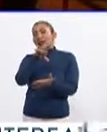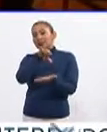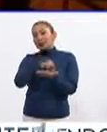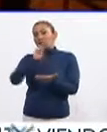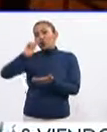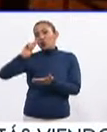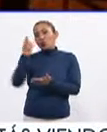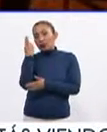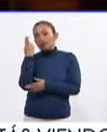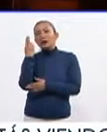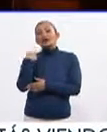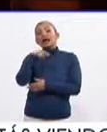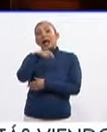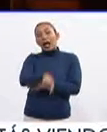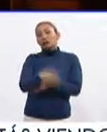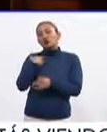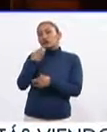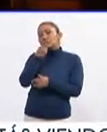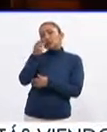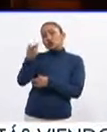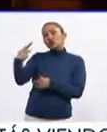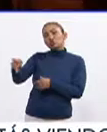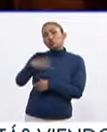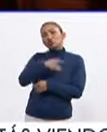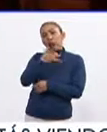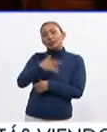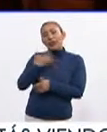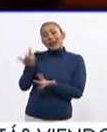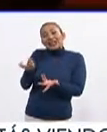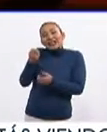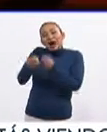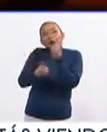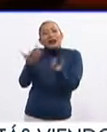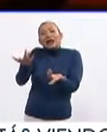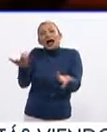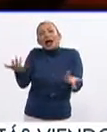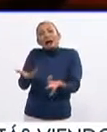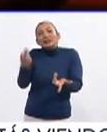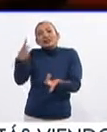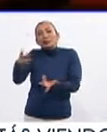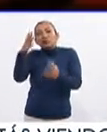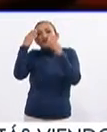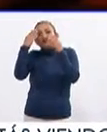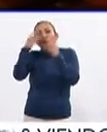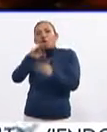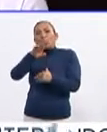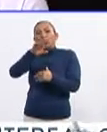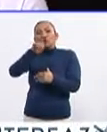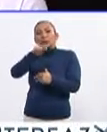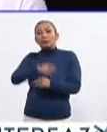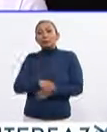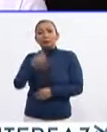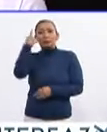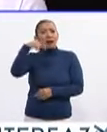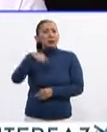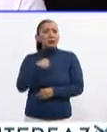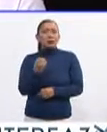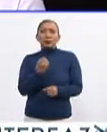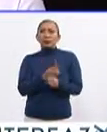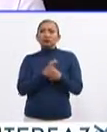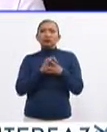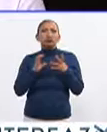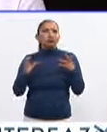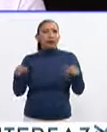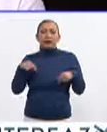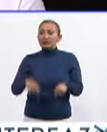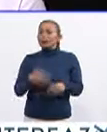Centro Universitario, quienes nos expresan su sentir al representar esta obra y de su formación en el CUT. Para mí ha sido una oportunidad